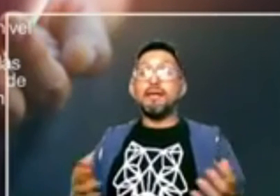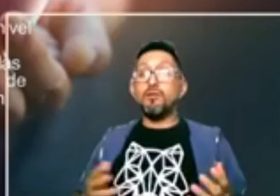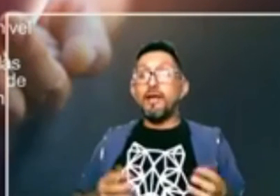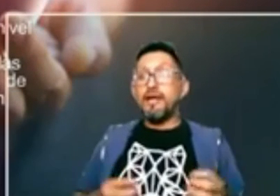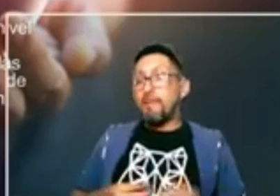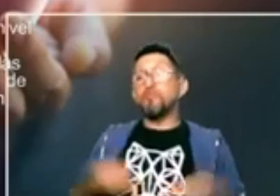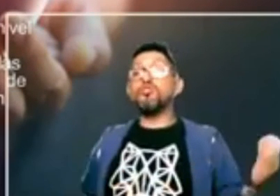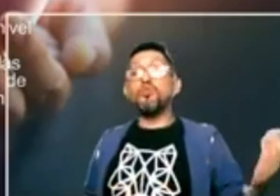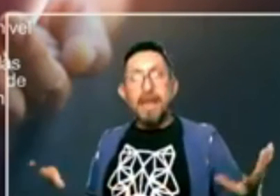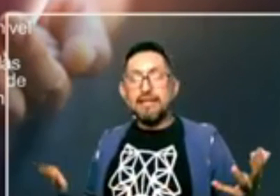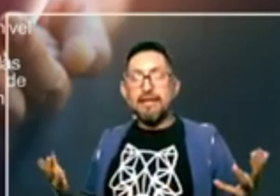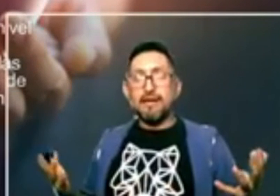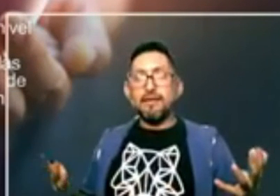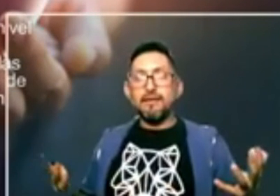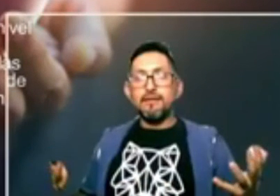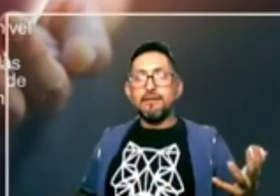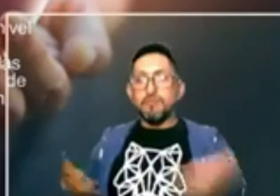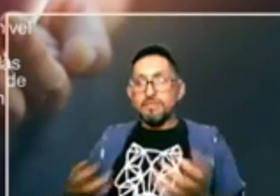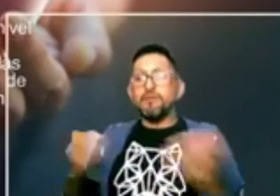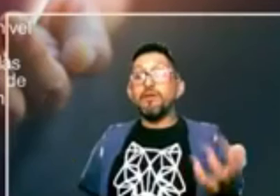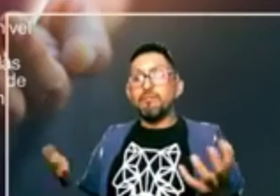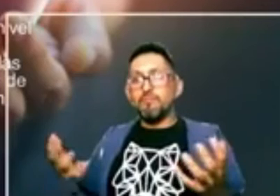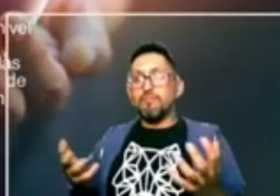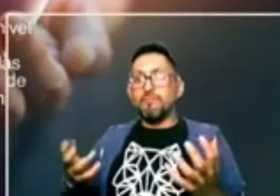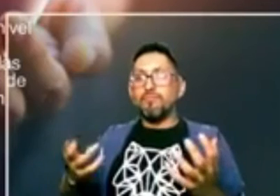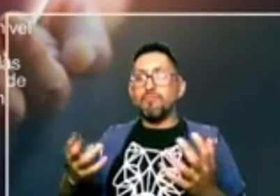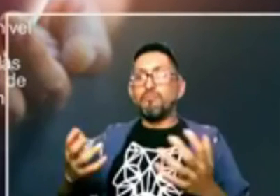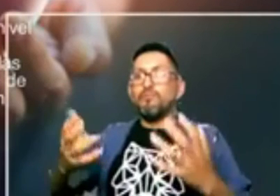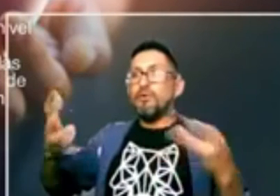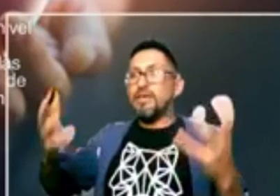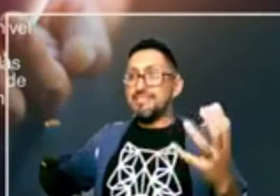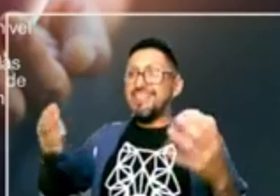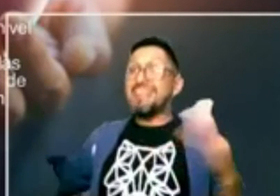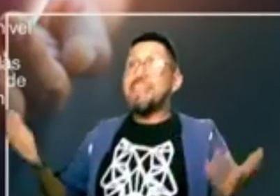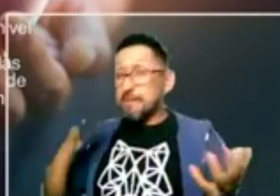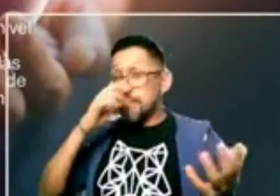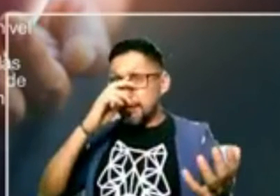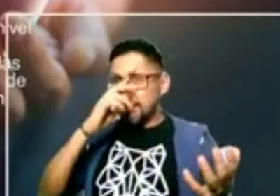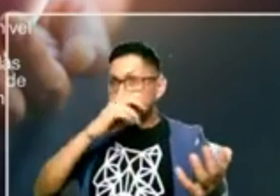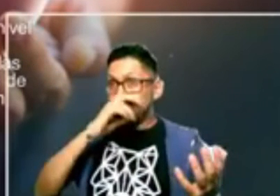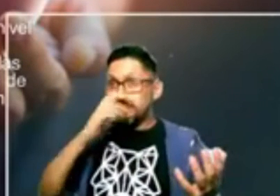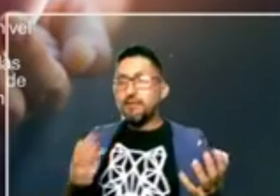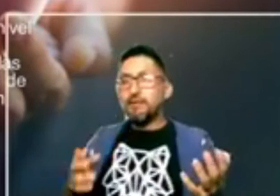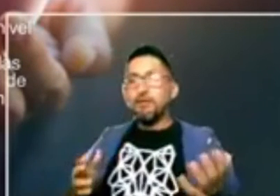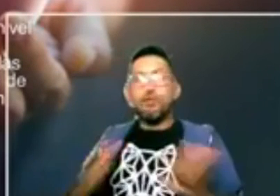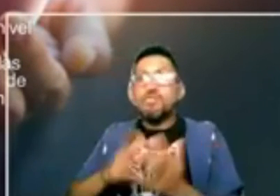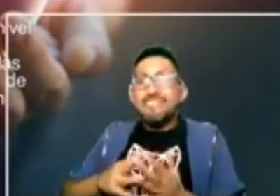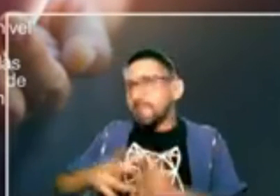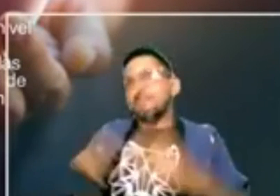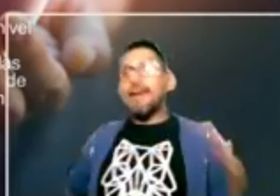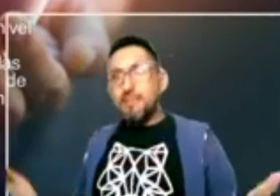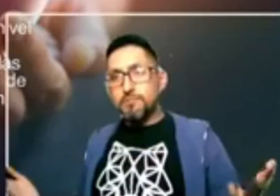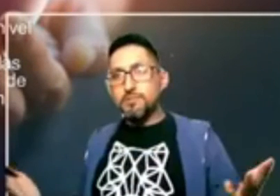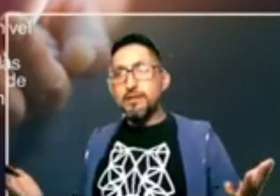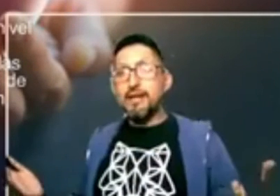en particular la producción cárnica, pues es muy, muy dañina al ambiente. No se trata